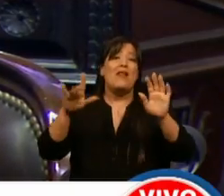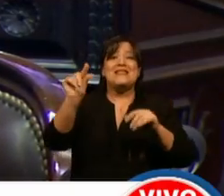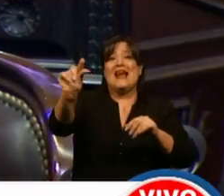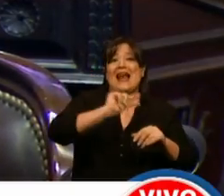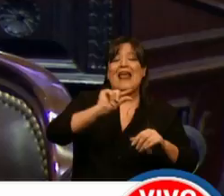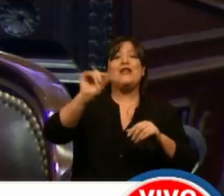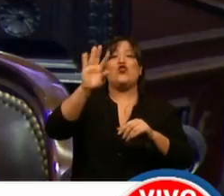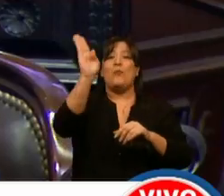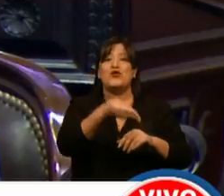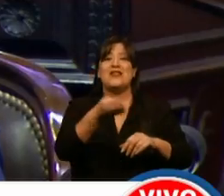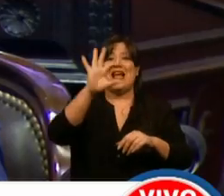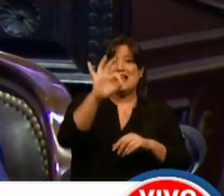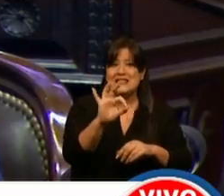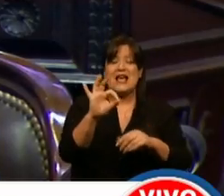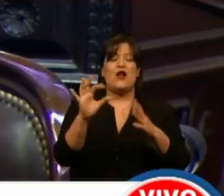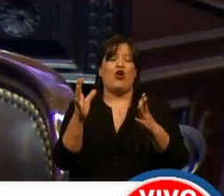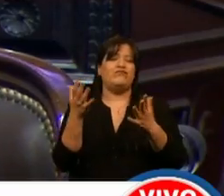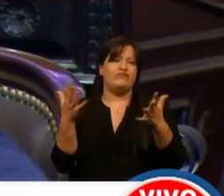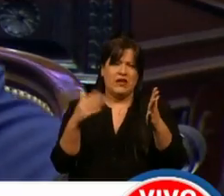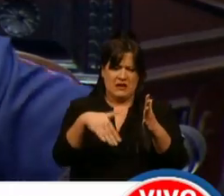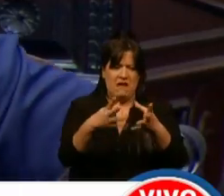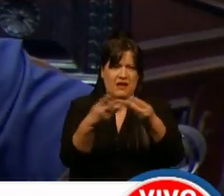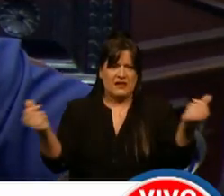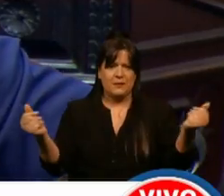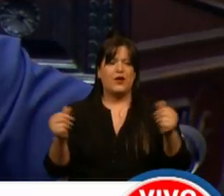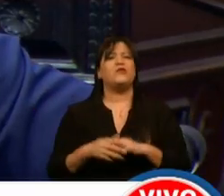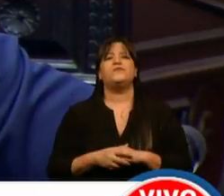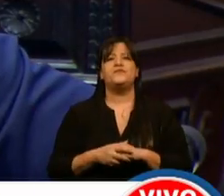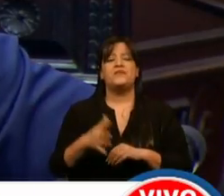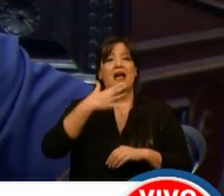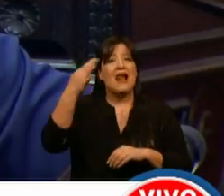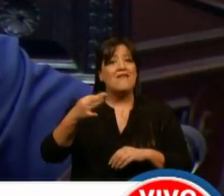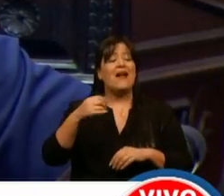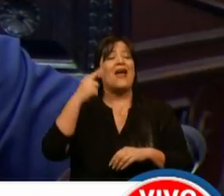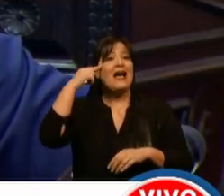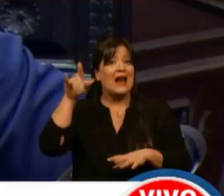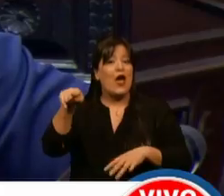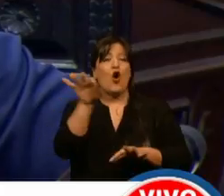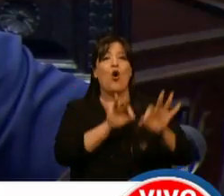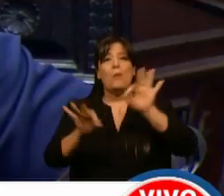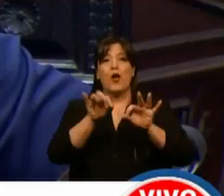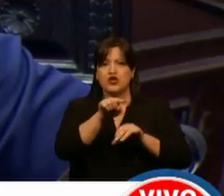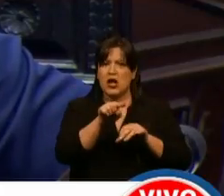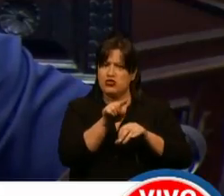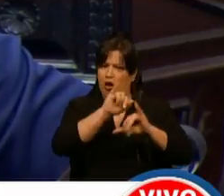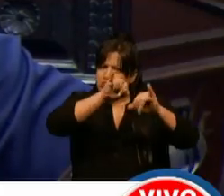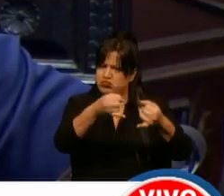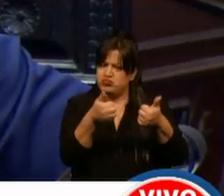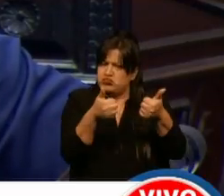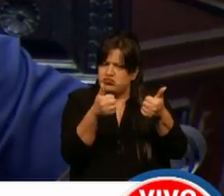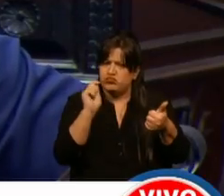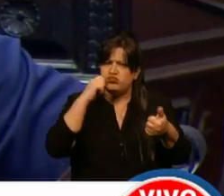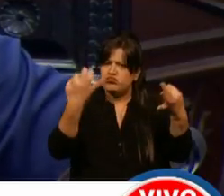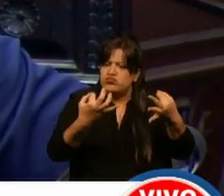en definitiva va a ser gobernador diputados tipo ya presidente con esto termino la verdad que creo que es un proyecto positivo es un